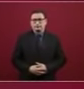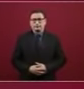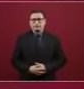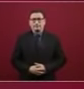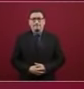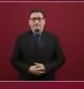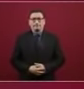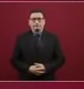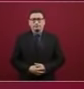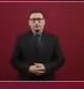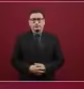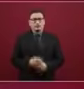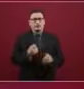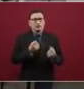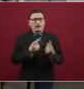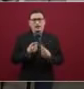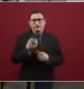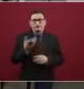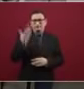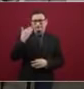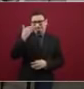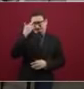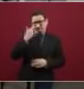las dudas pendientes,